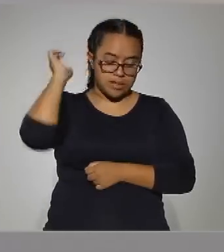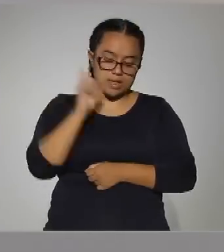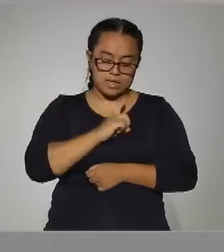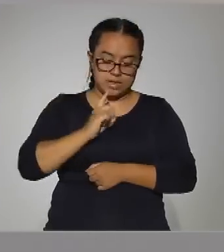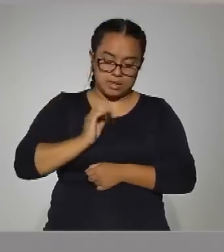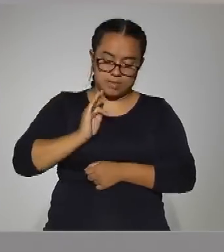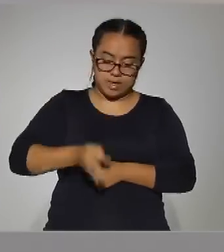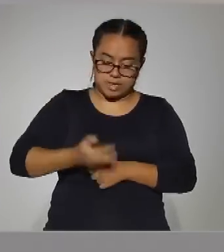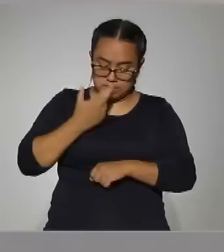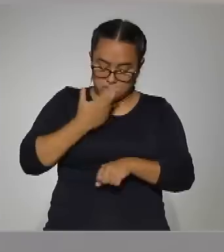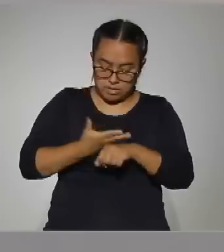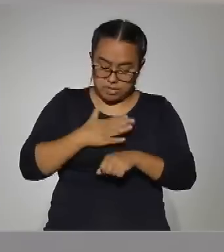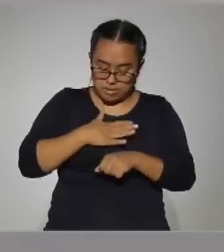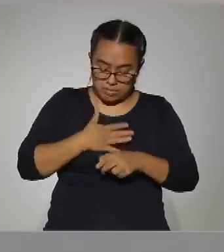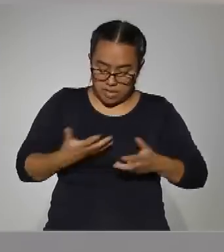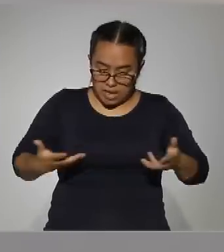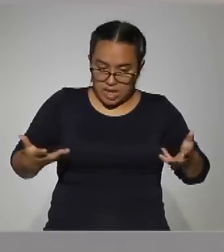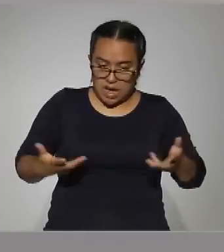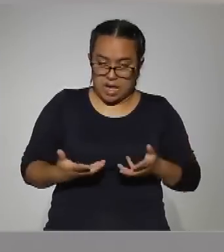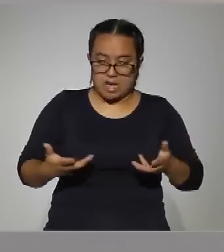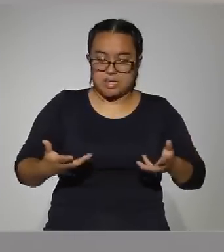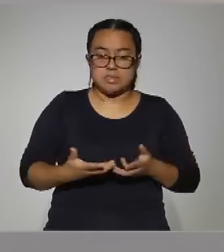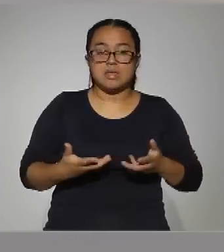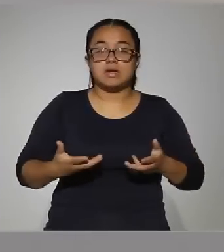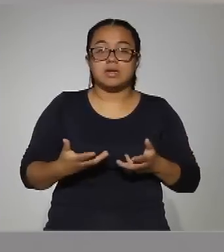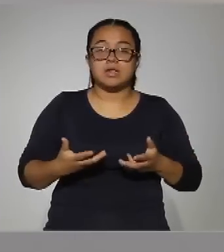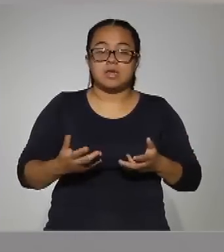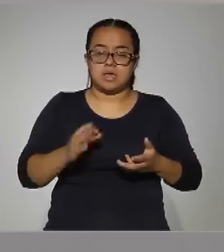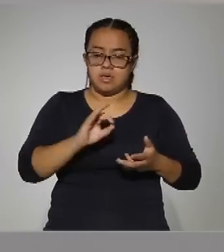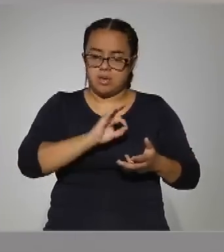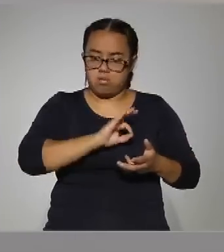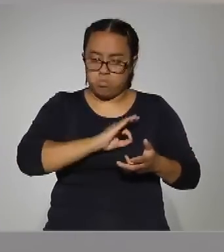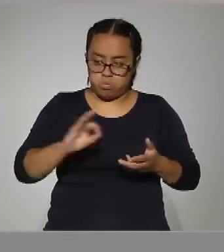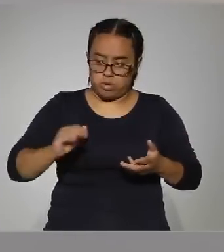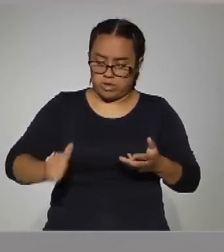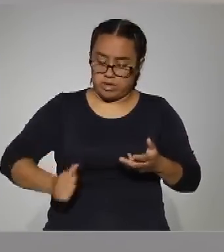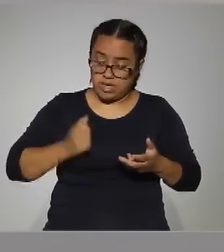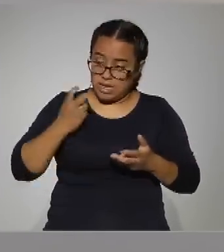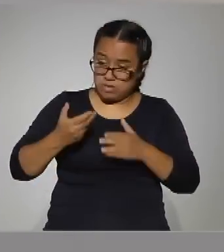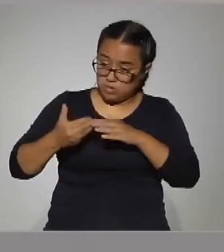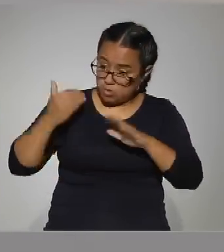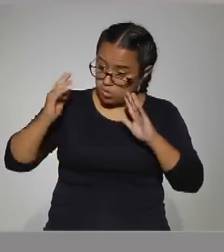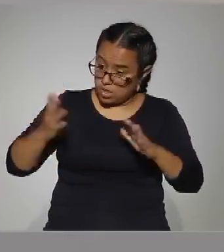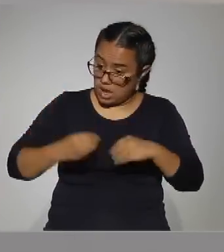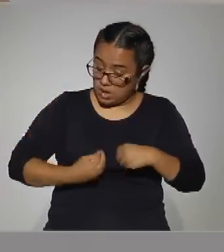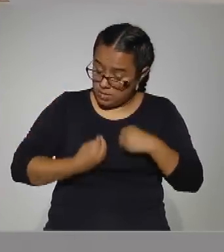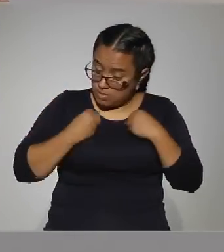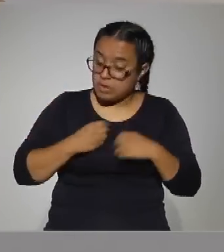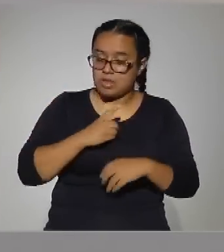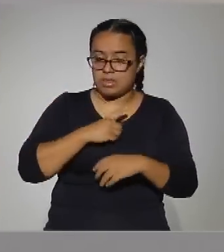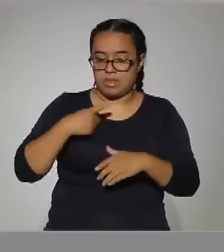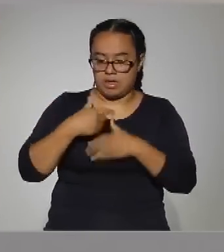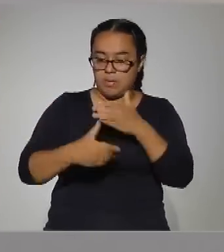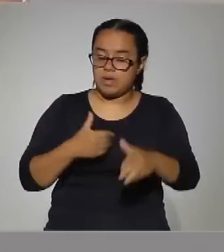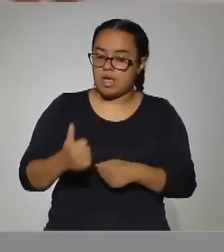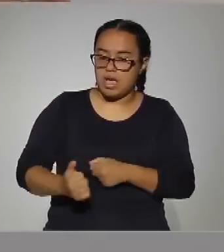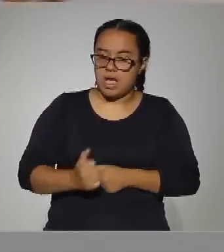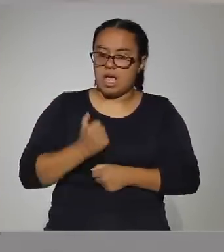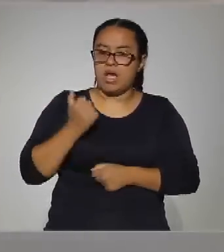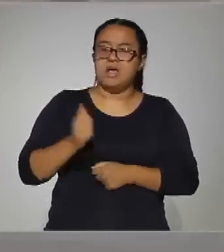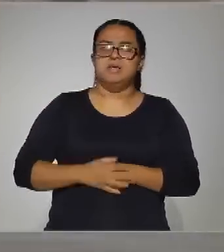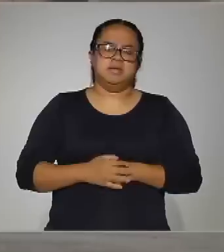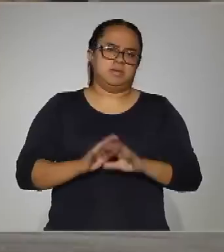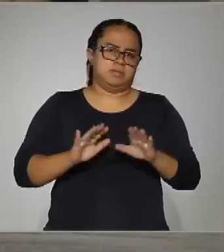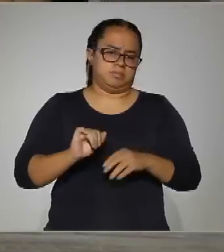responsabilidad de nuestros actos y de poder sacarle provecho a lo vivido. Más allá de un